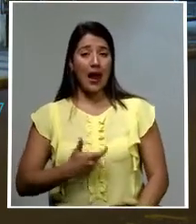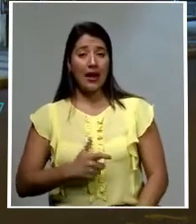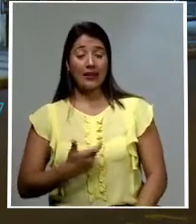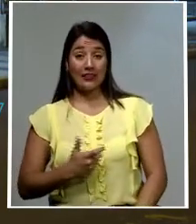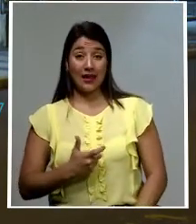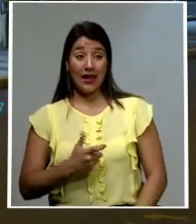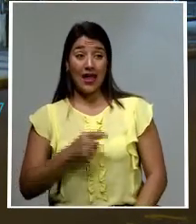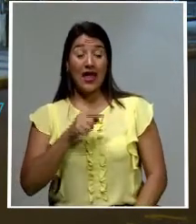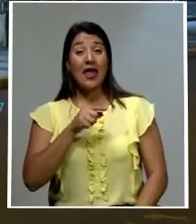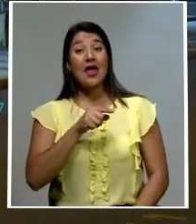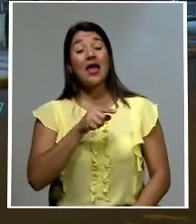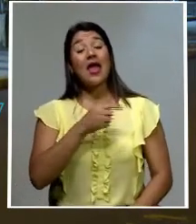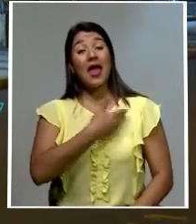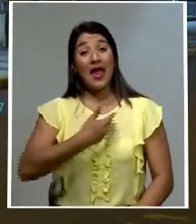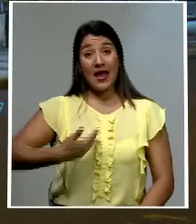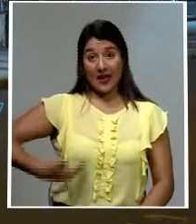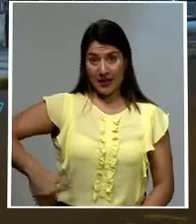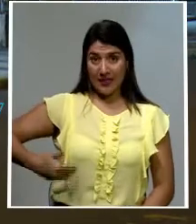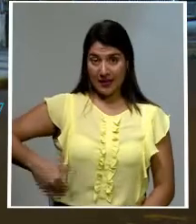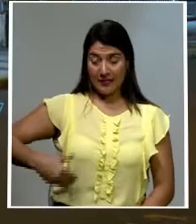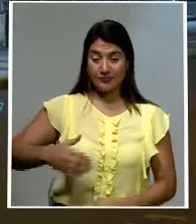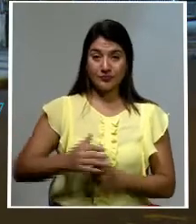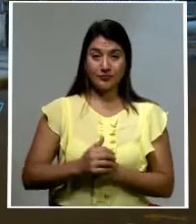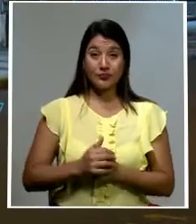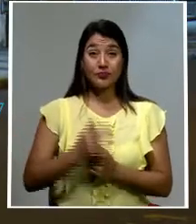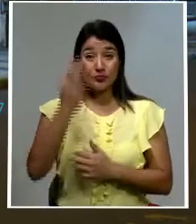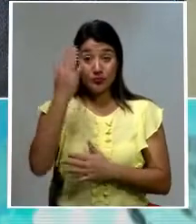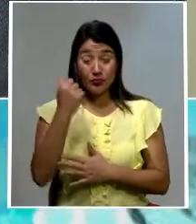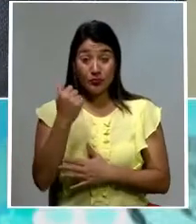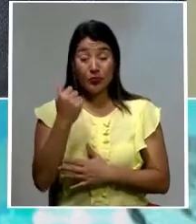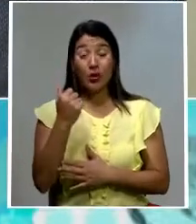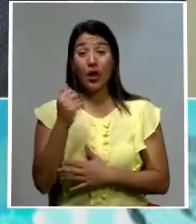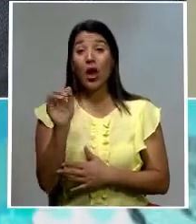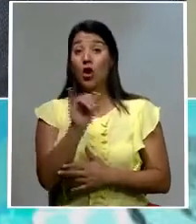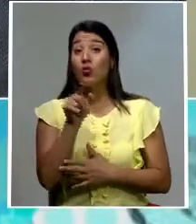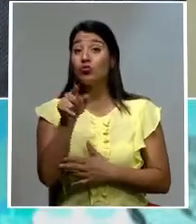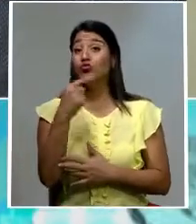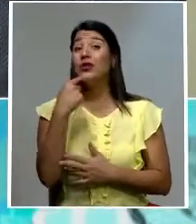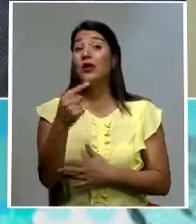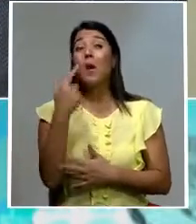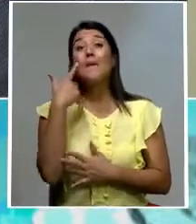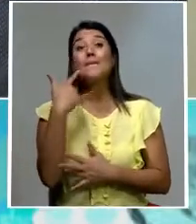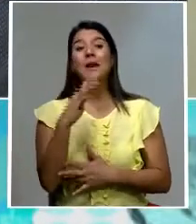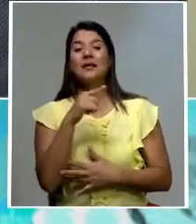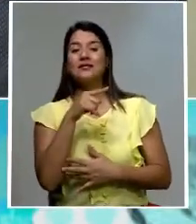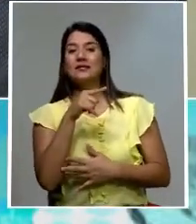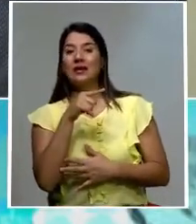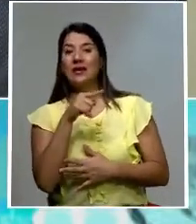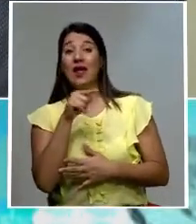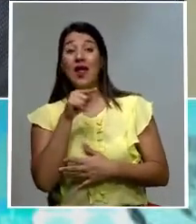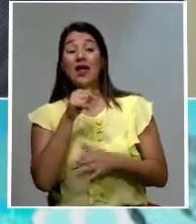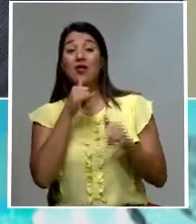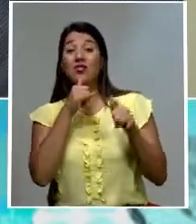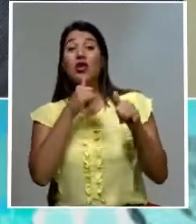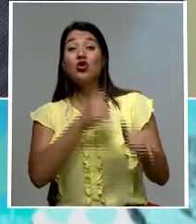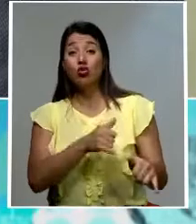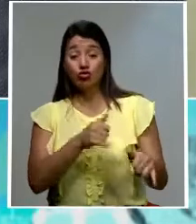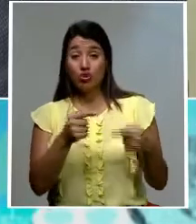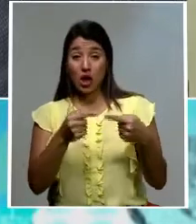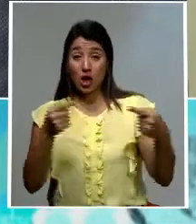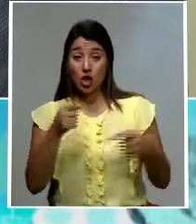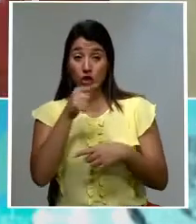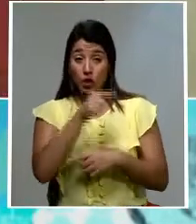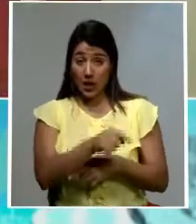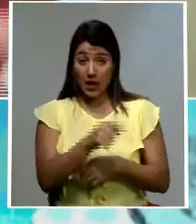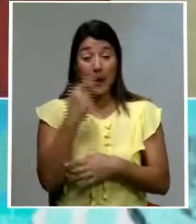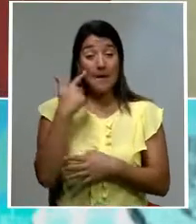del alcalde de Heredia, quien señala, como usted lo decía, por los presuntos delitos